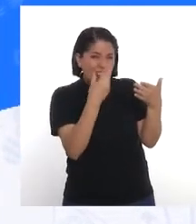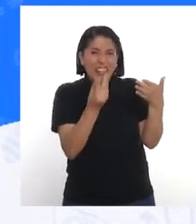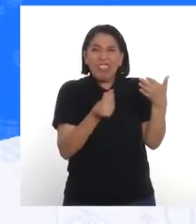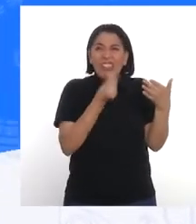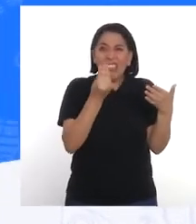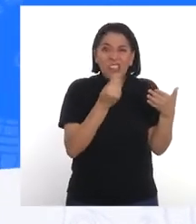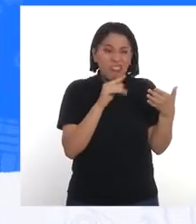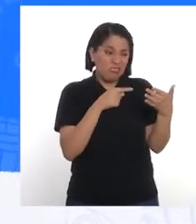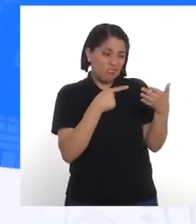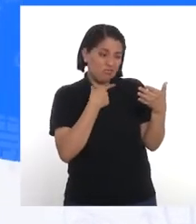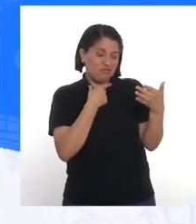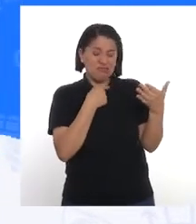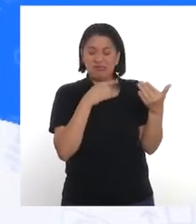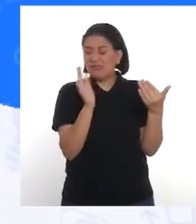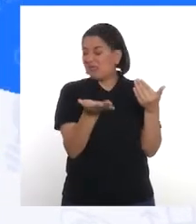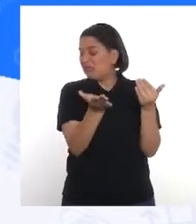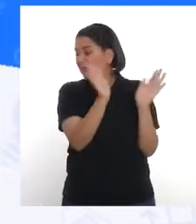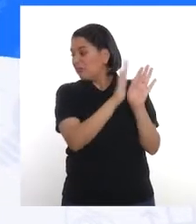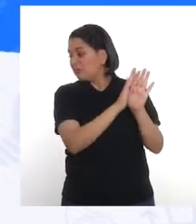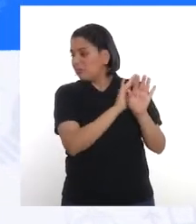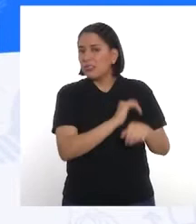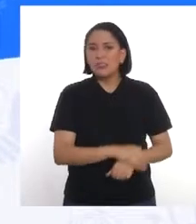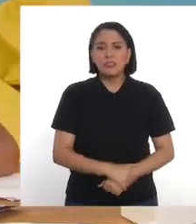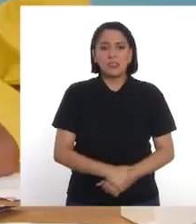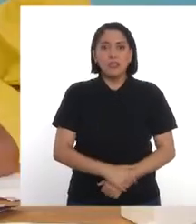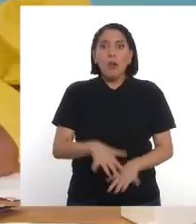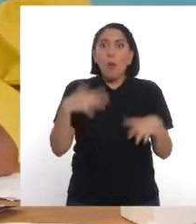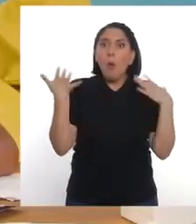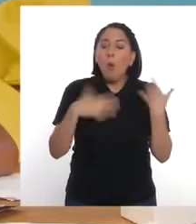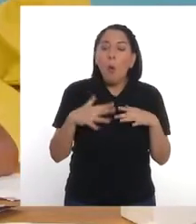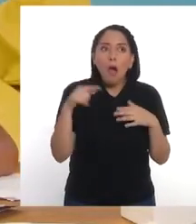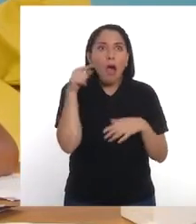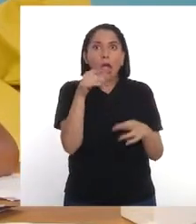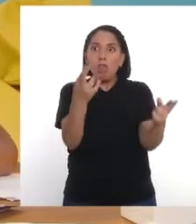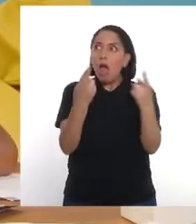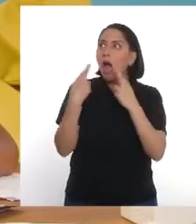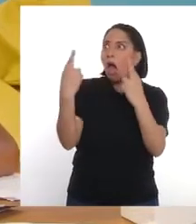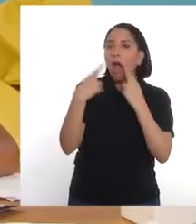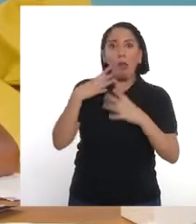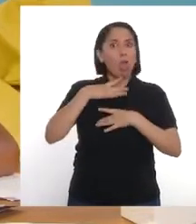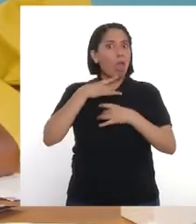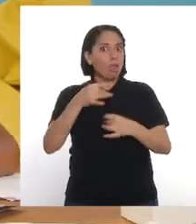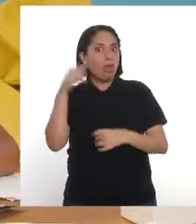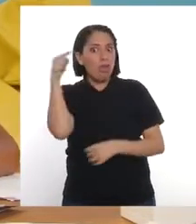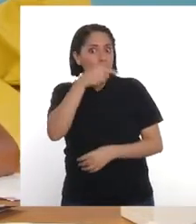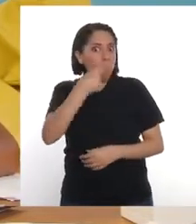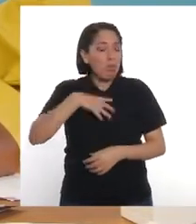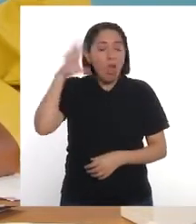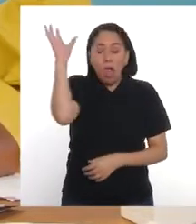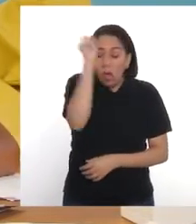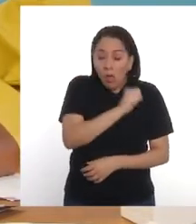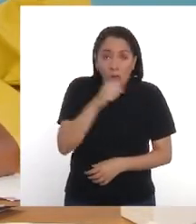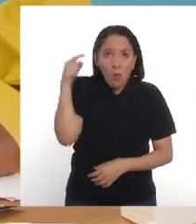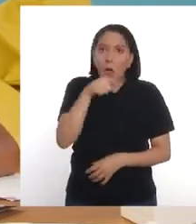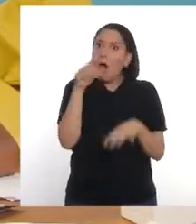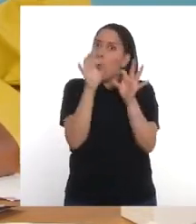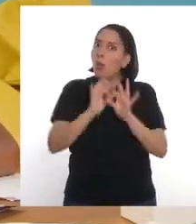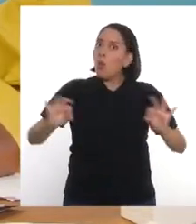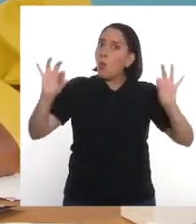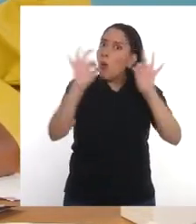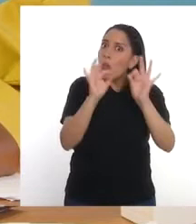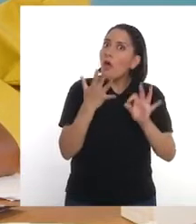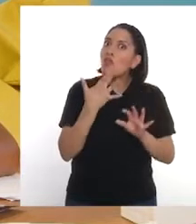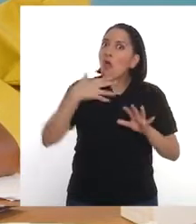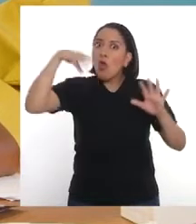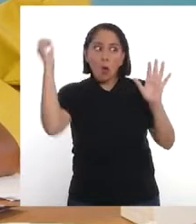se reduciría el agrado de lectura visual que ofrece un cómic. ¡Cuántas respuestas interesantes! Hasta ahora no había pensado en lo importante que es